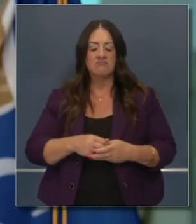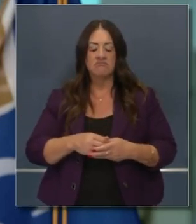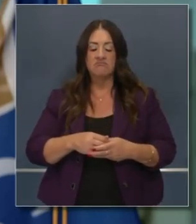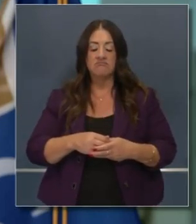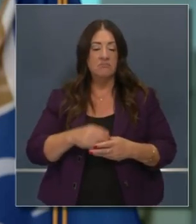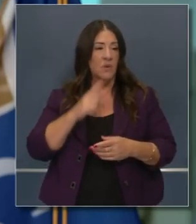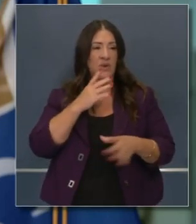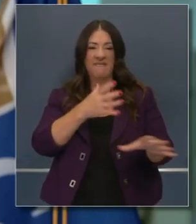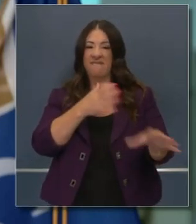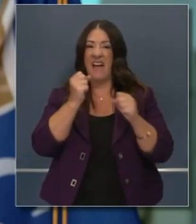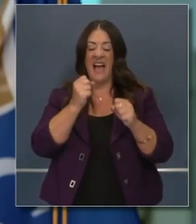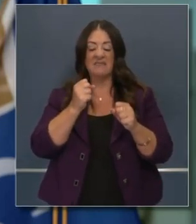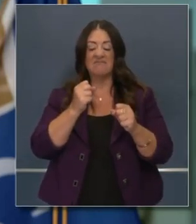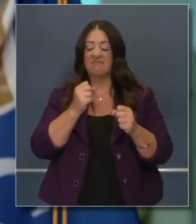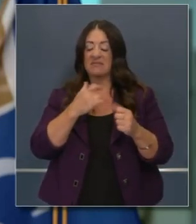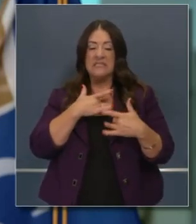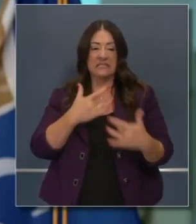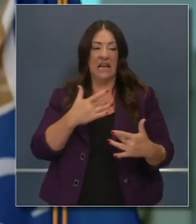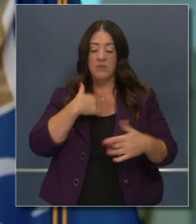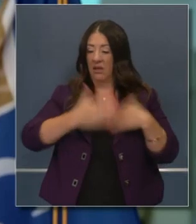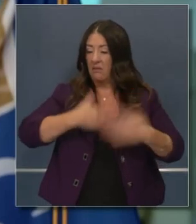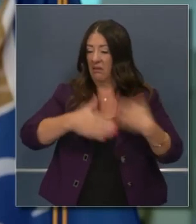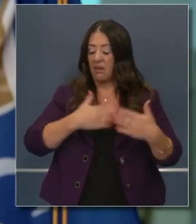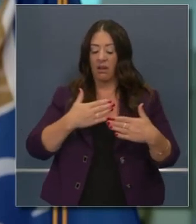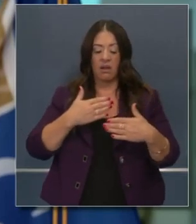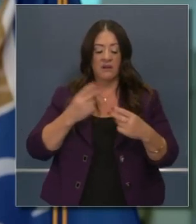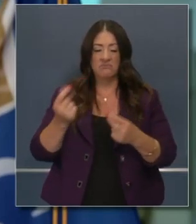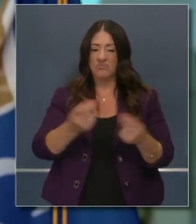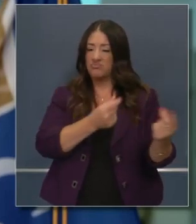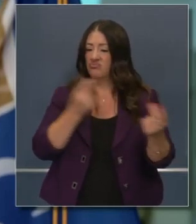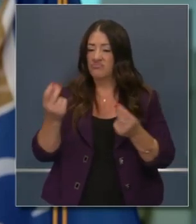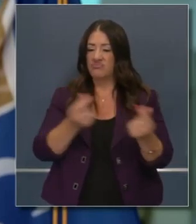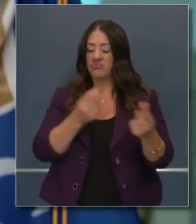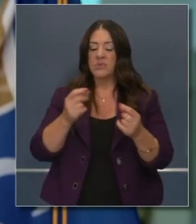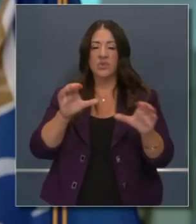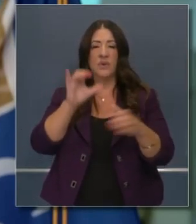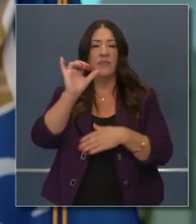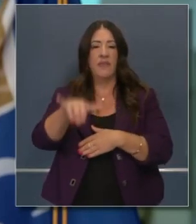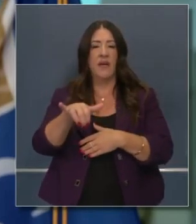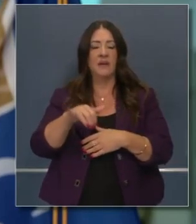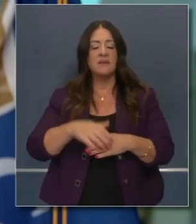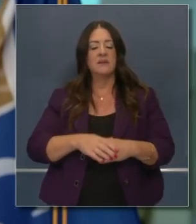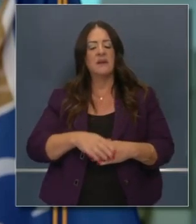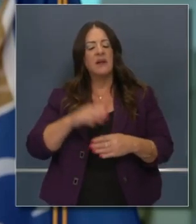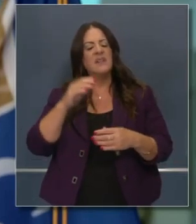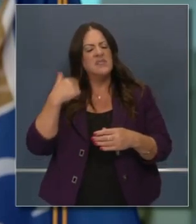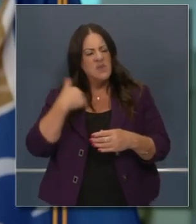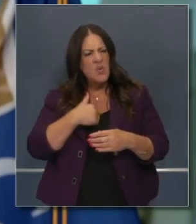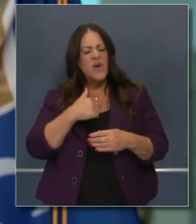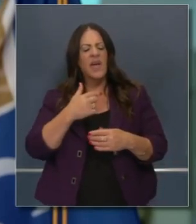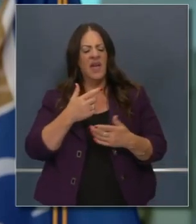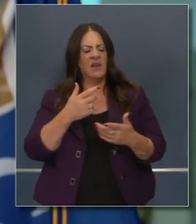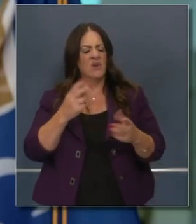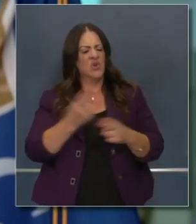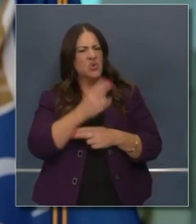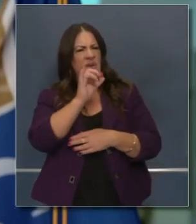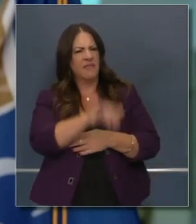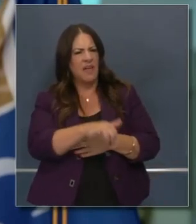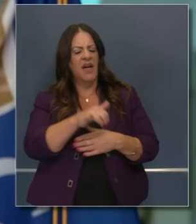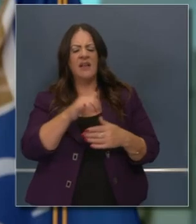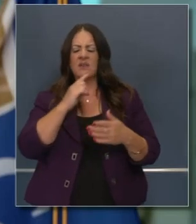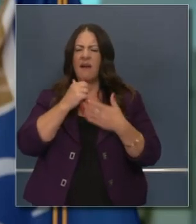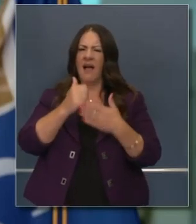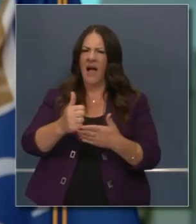meses. Estamos tomando el espíritu de cooperación en ese propuesto y estamos escalándolo. Y esto responde específicamente a su